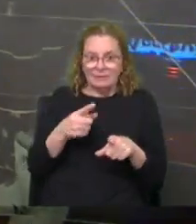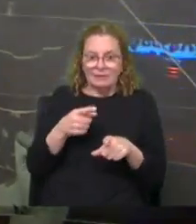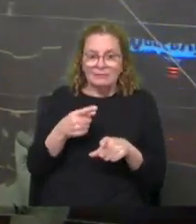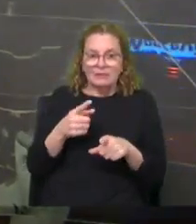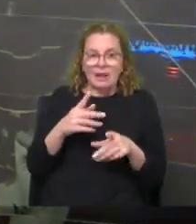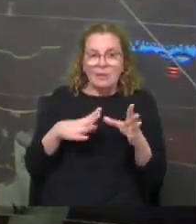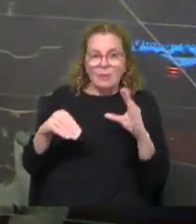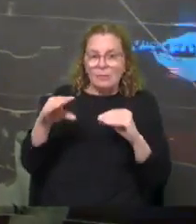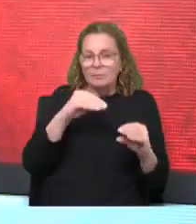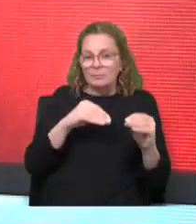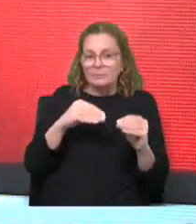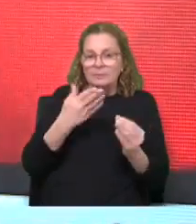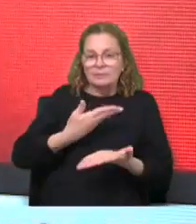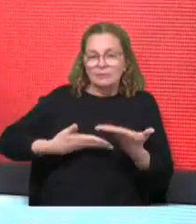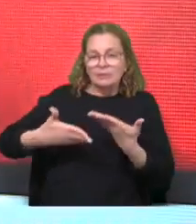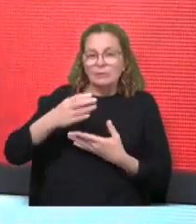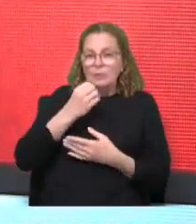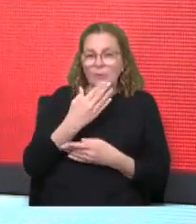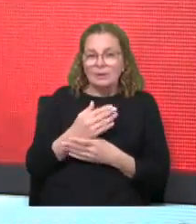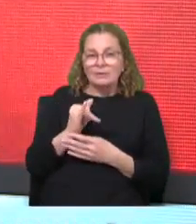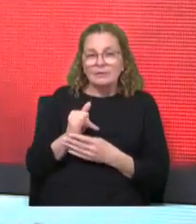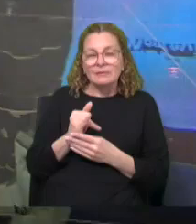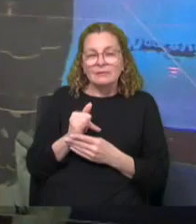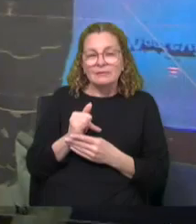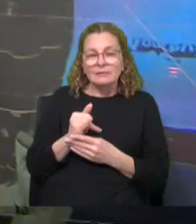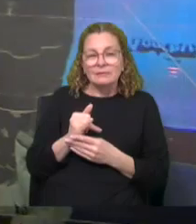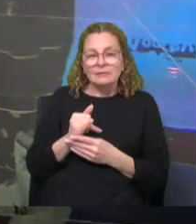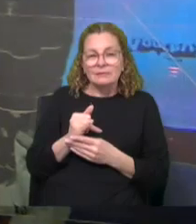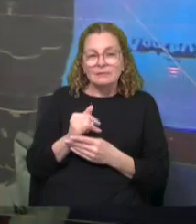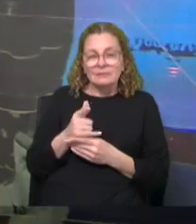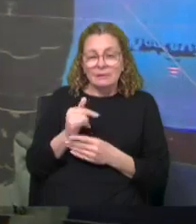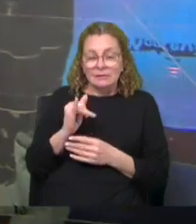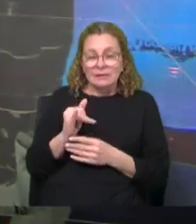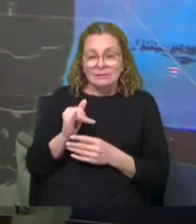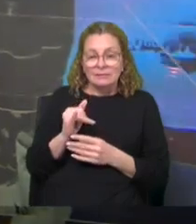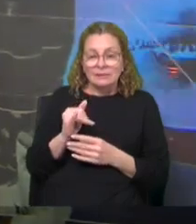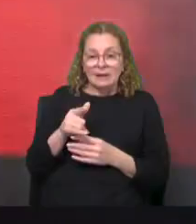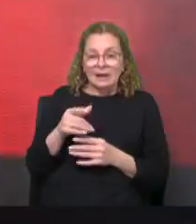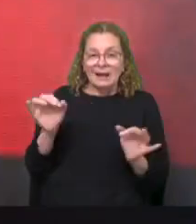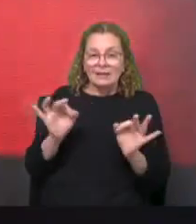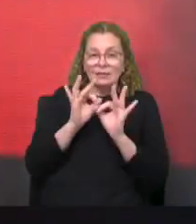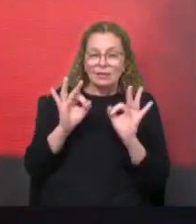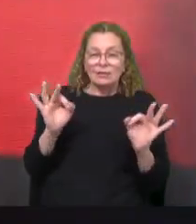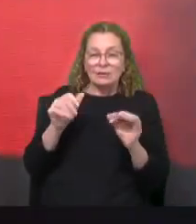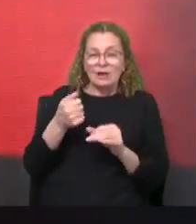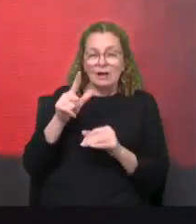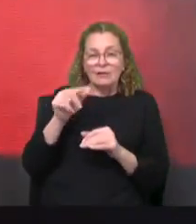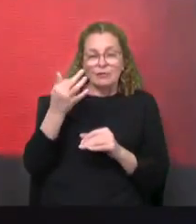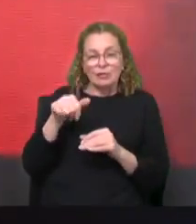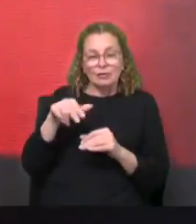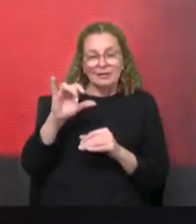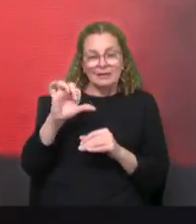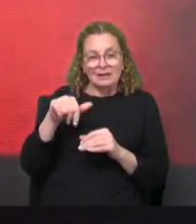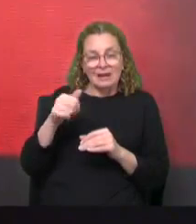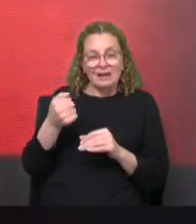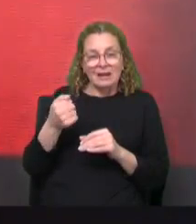como un diálogo que es súper enriquecedor. Y así venimos con las composiciones también. O sea, hay canciones de Alfonsina, ahora Pancho también